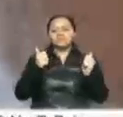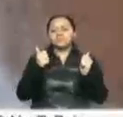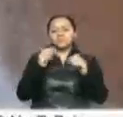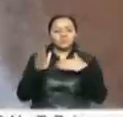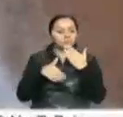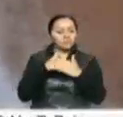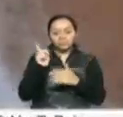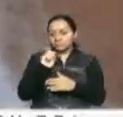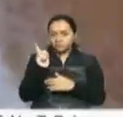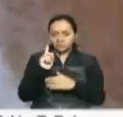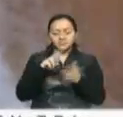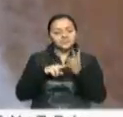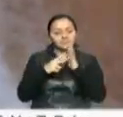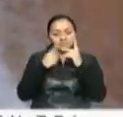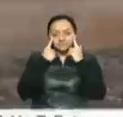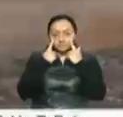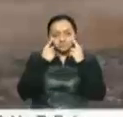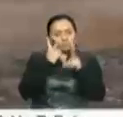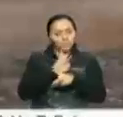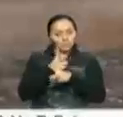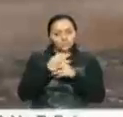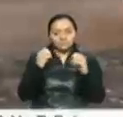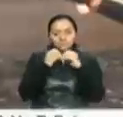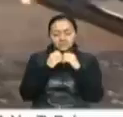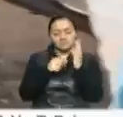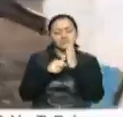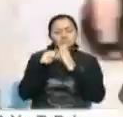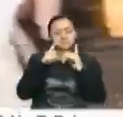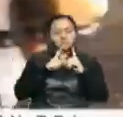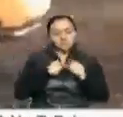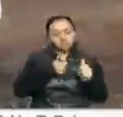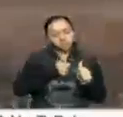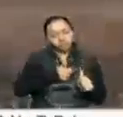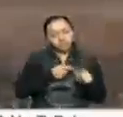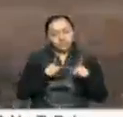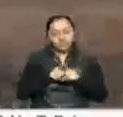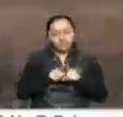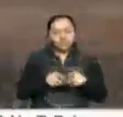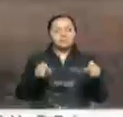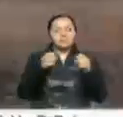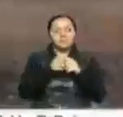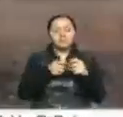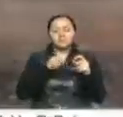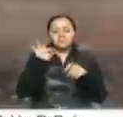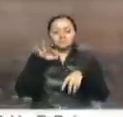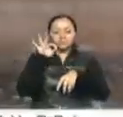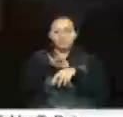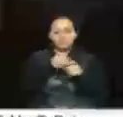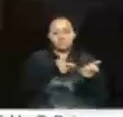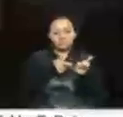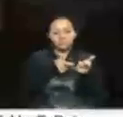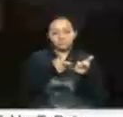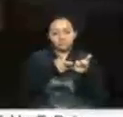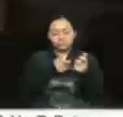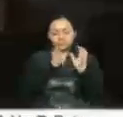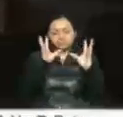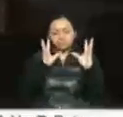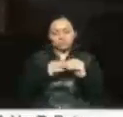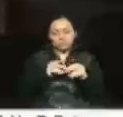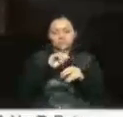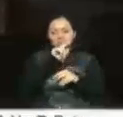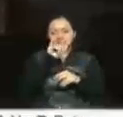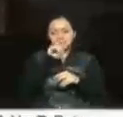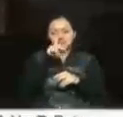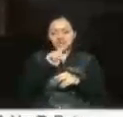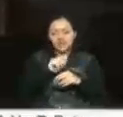asistencia a las familias afectadas. Brasil mantendrá además las medidas de combate al mosquito Aedes aegypti que transmite el Zika, al igual